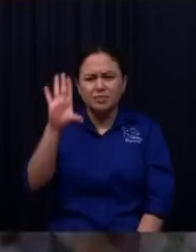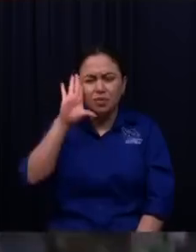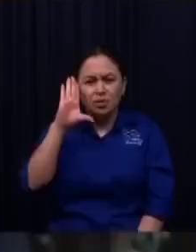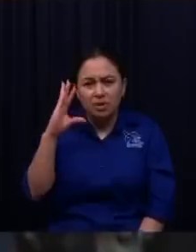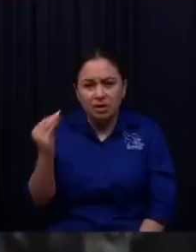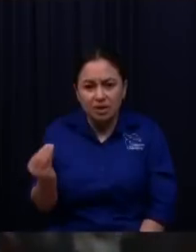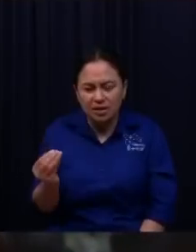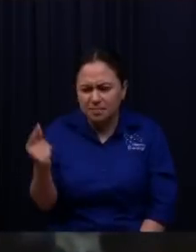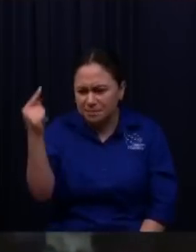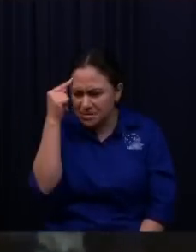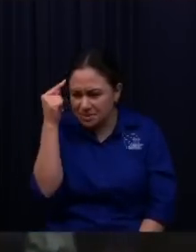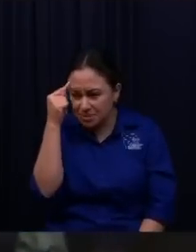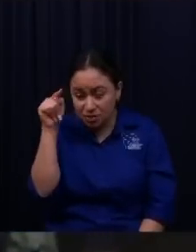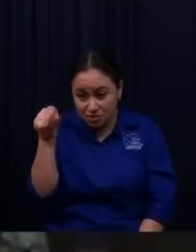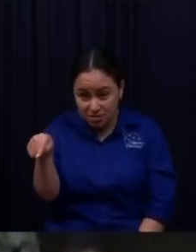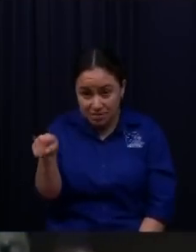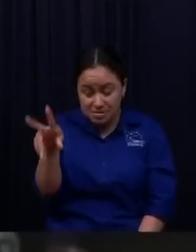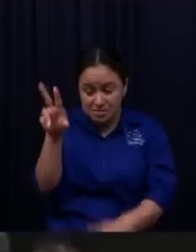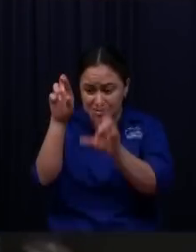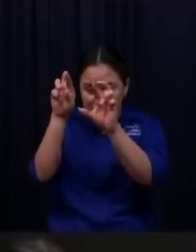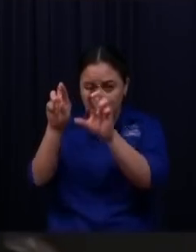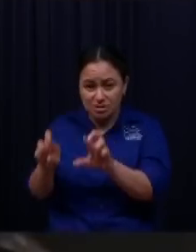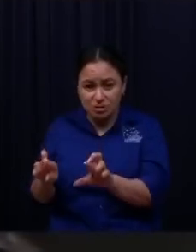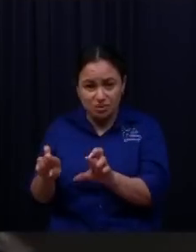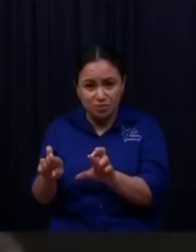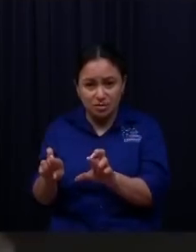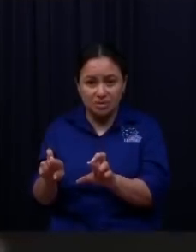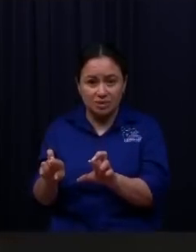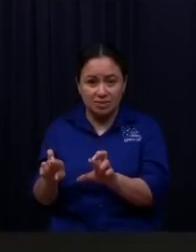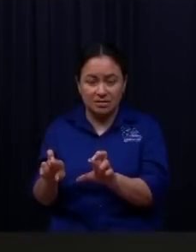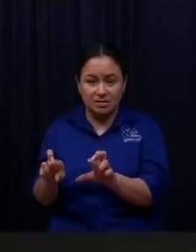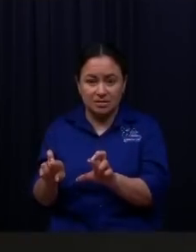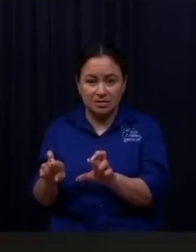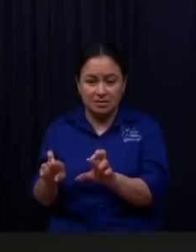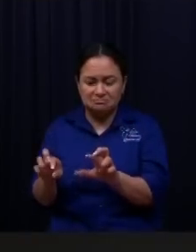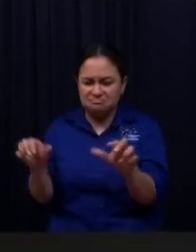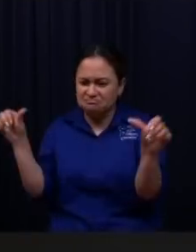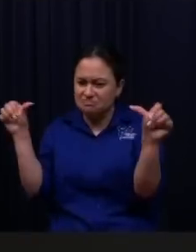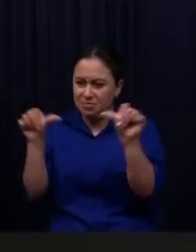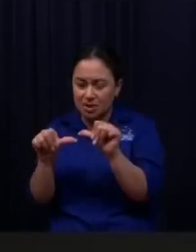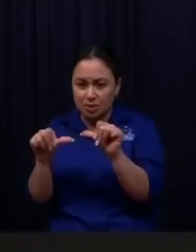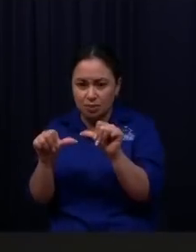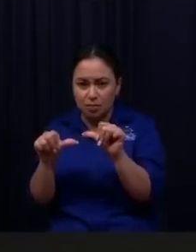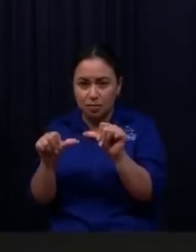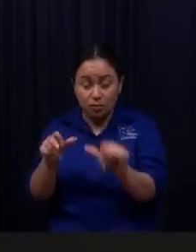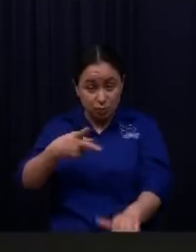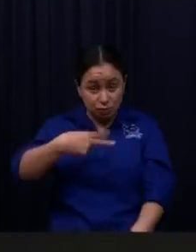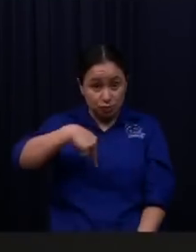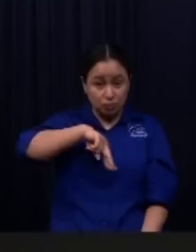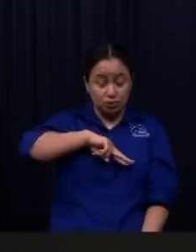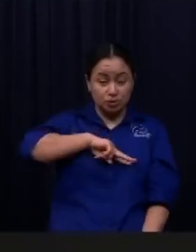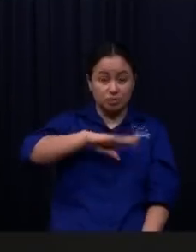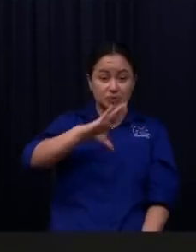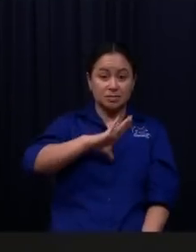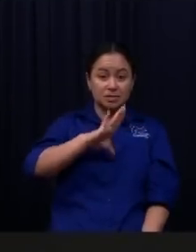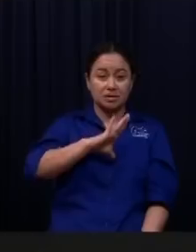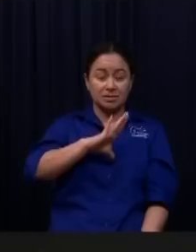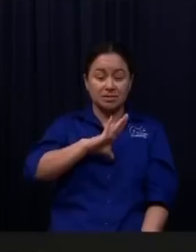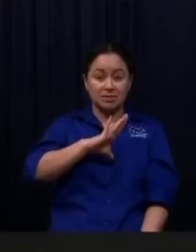No solo, hermano, tenemos que entender que no todo es blanco y negro.